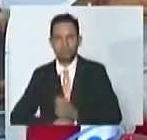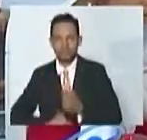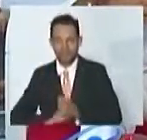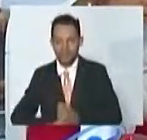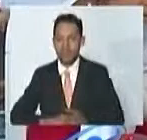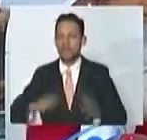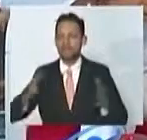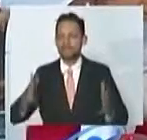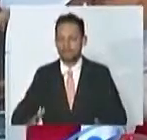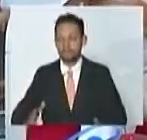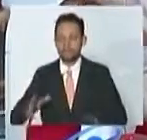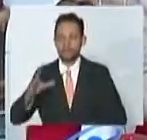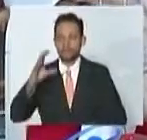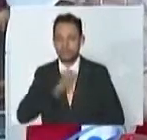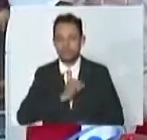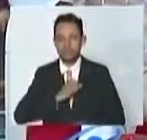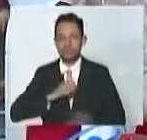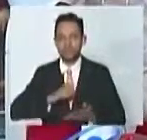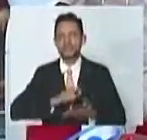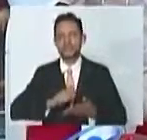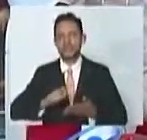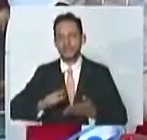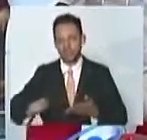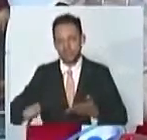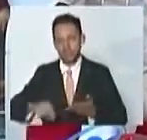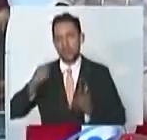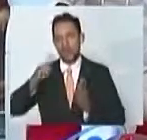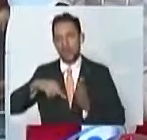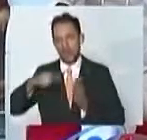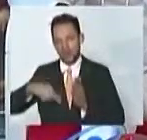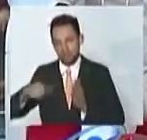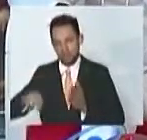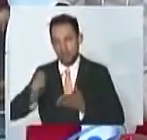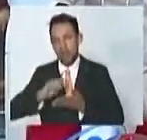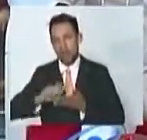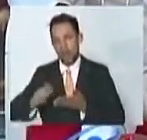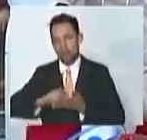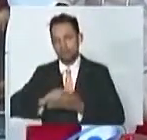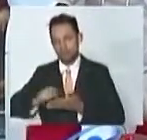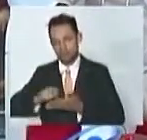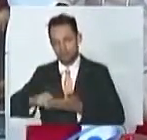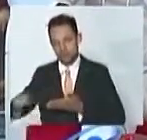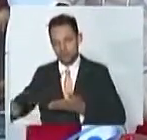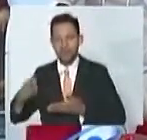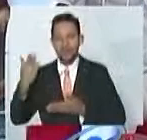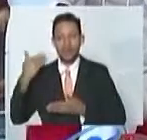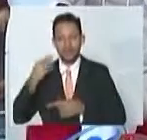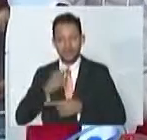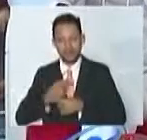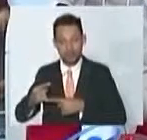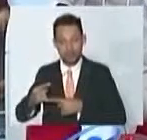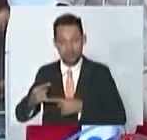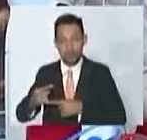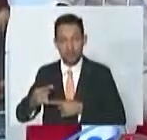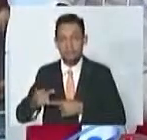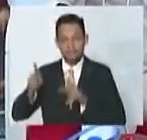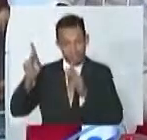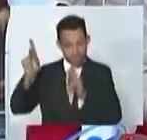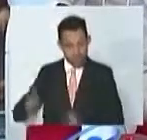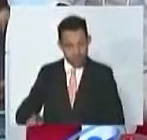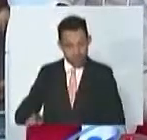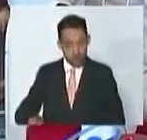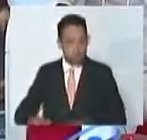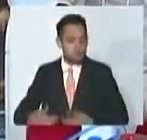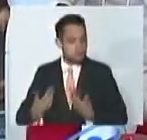que el problema es un problema de escritura, de lateralidad, como encontramos con una paciente la semana pasada que no sabía